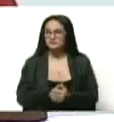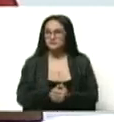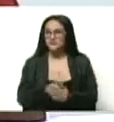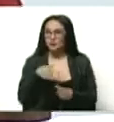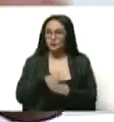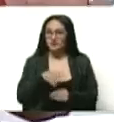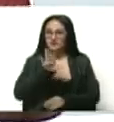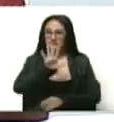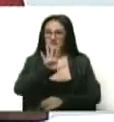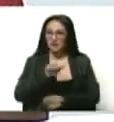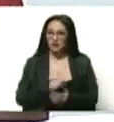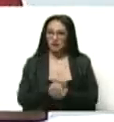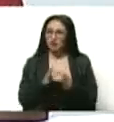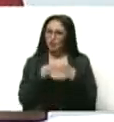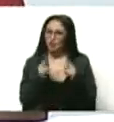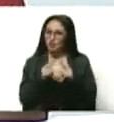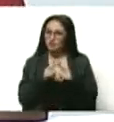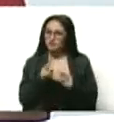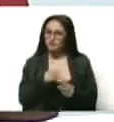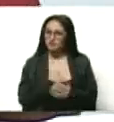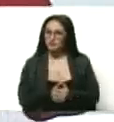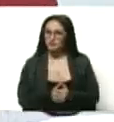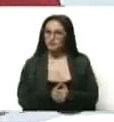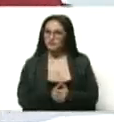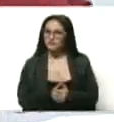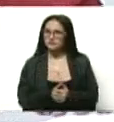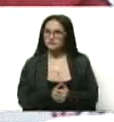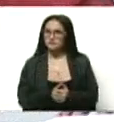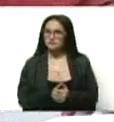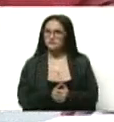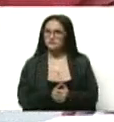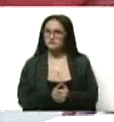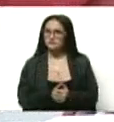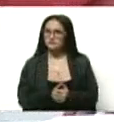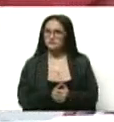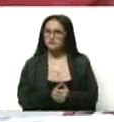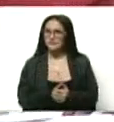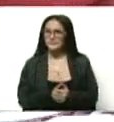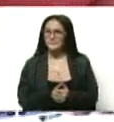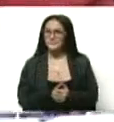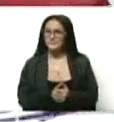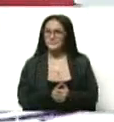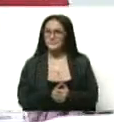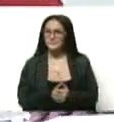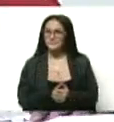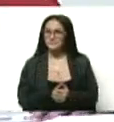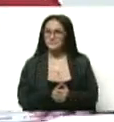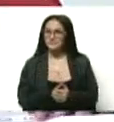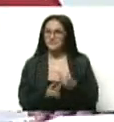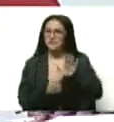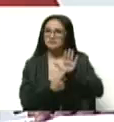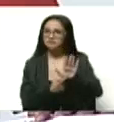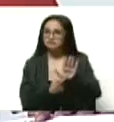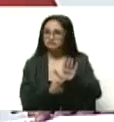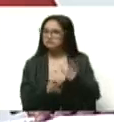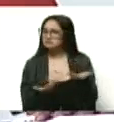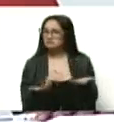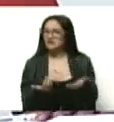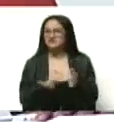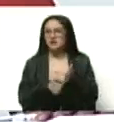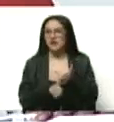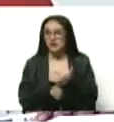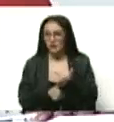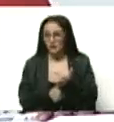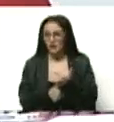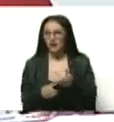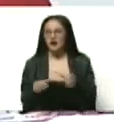los 5. Todos nos conocemos ahí. Votamos por los 5. ¿Qué debe presentar? Usted presenta su cédula, presenta el carnet